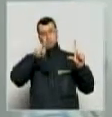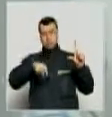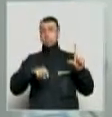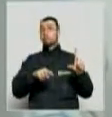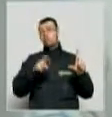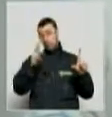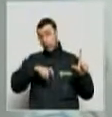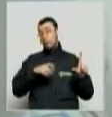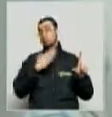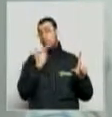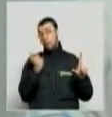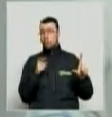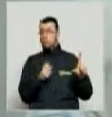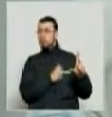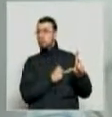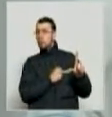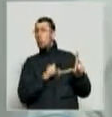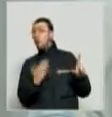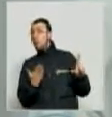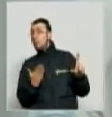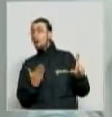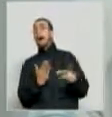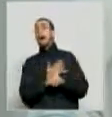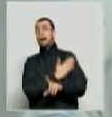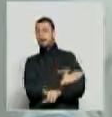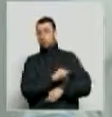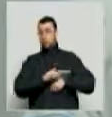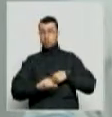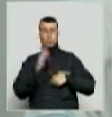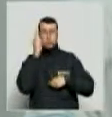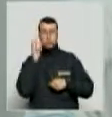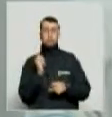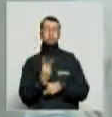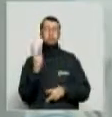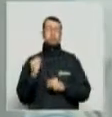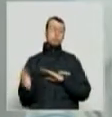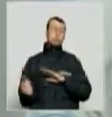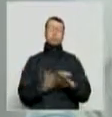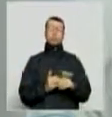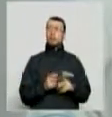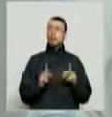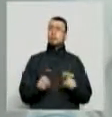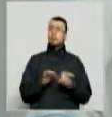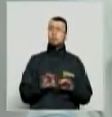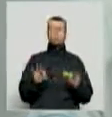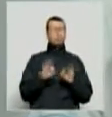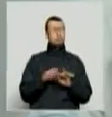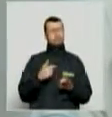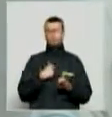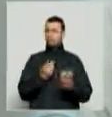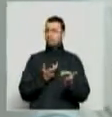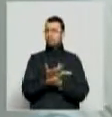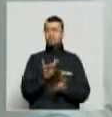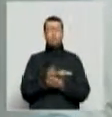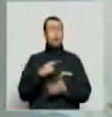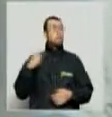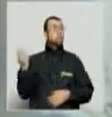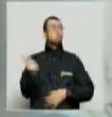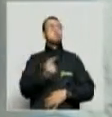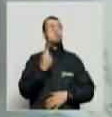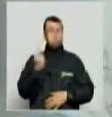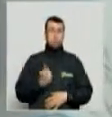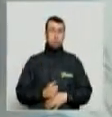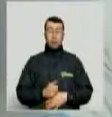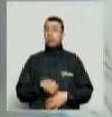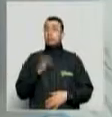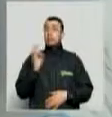para evaluar cómo está su corazón antes de un procedimiento como tal. Y algo que es muy importante y se lo recomiendo en la comunidad general, uno